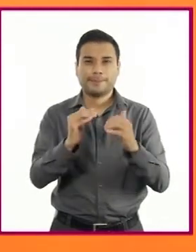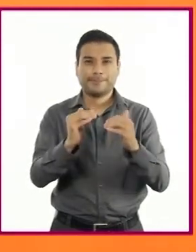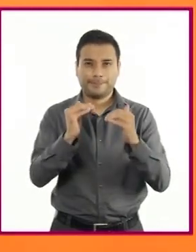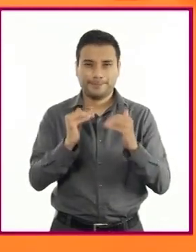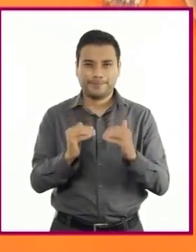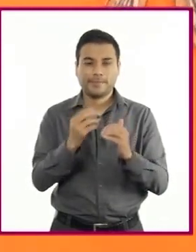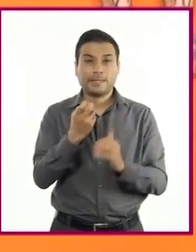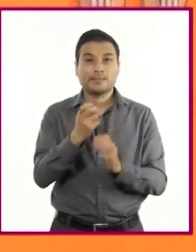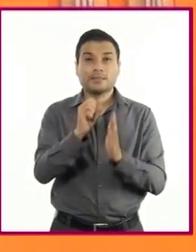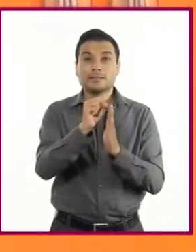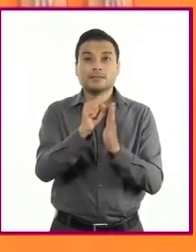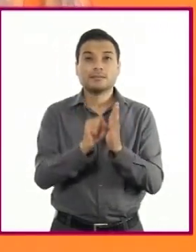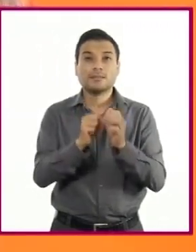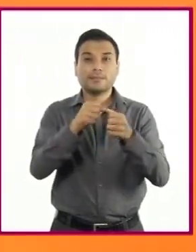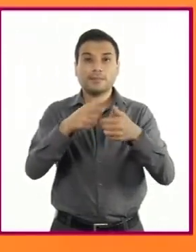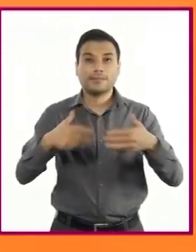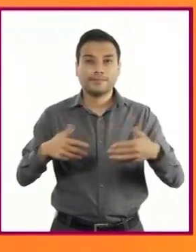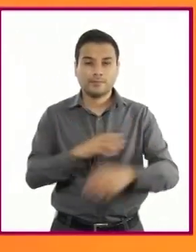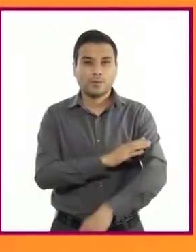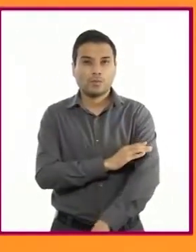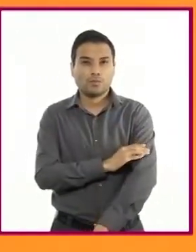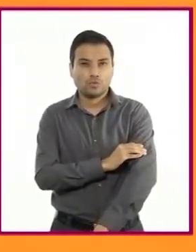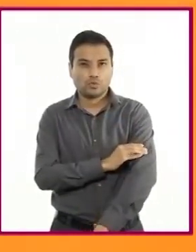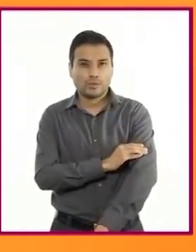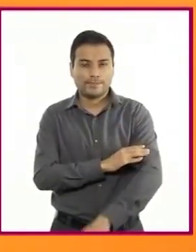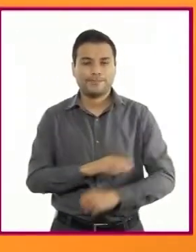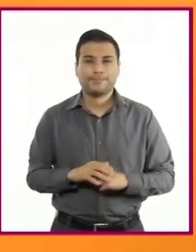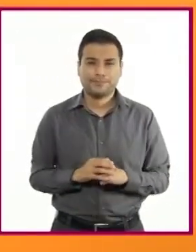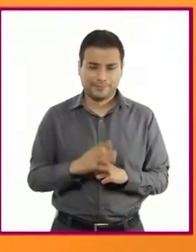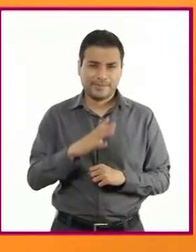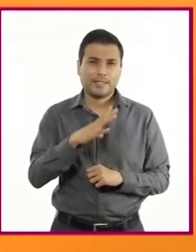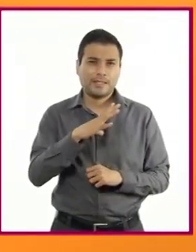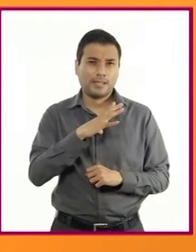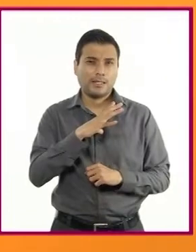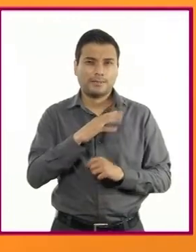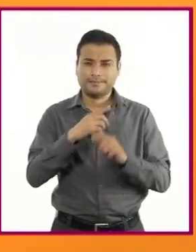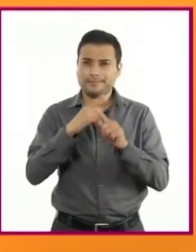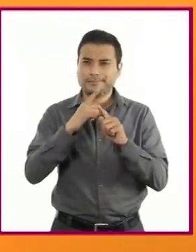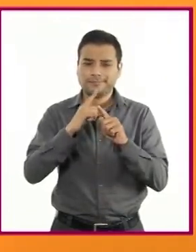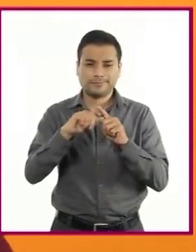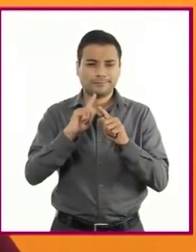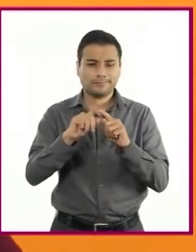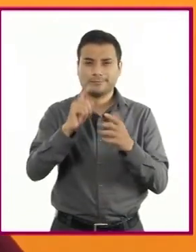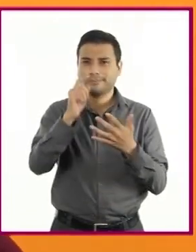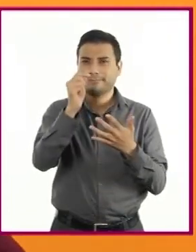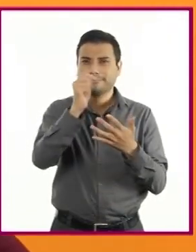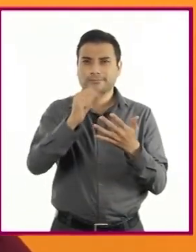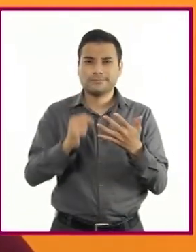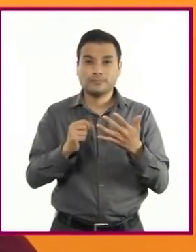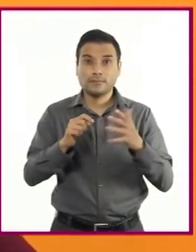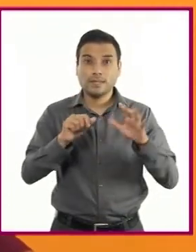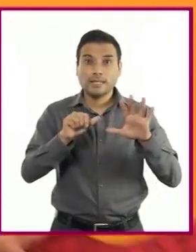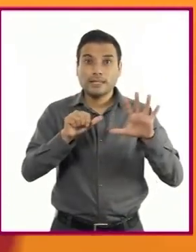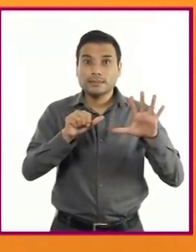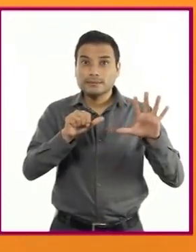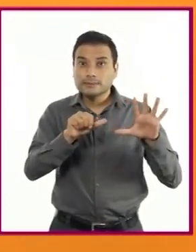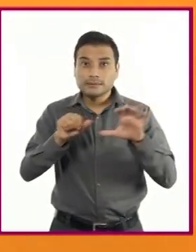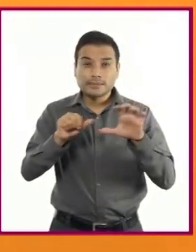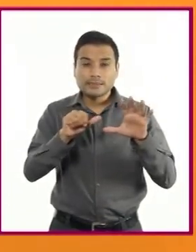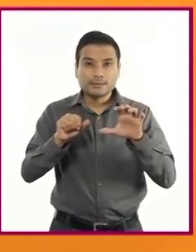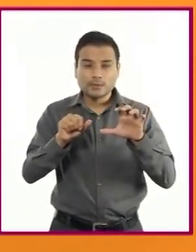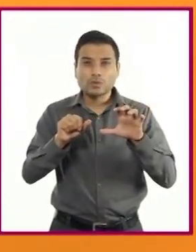Este sistema es el muscular, formado por un conjunto de más de